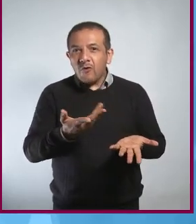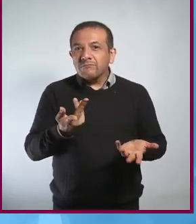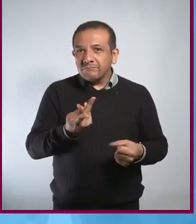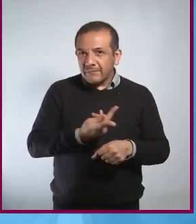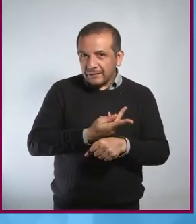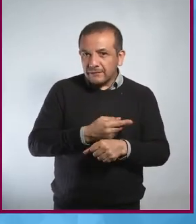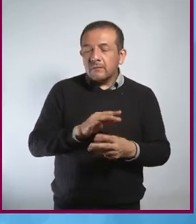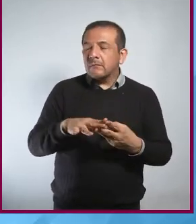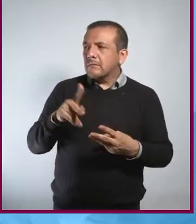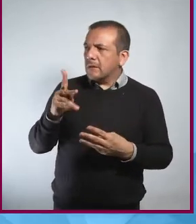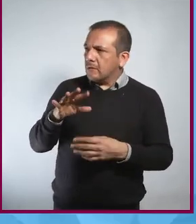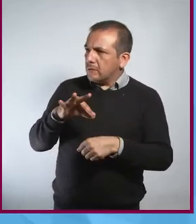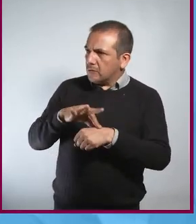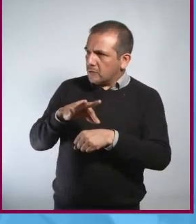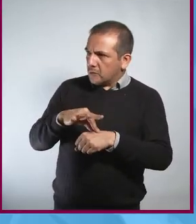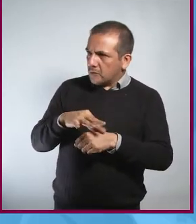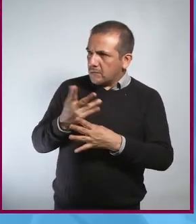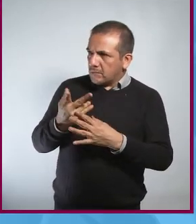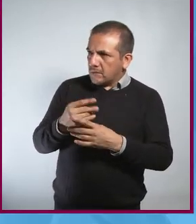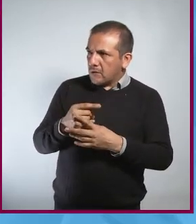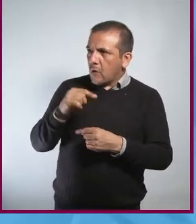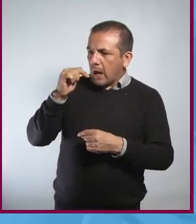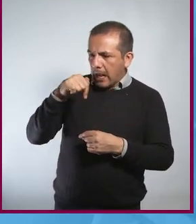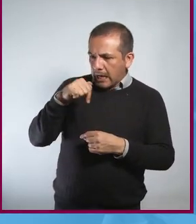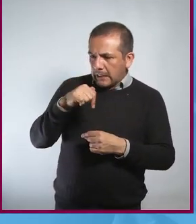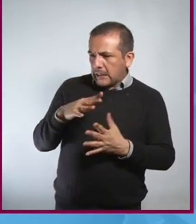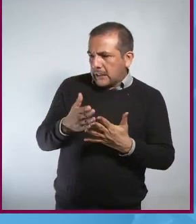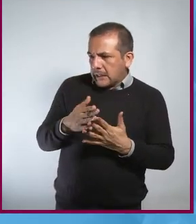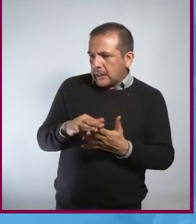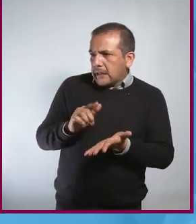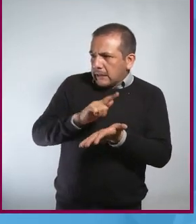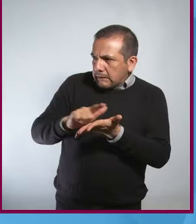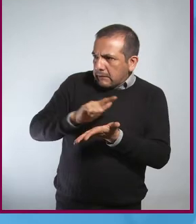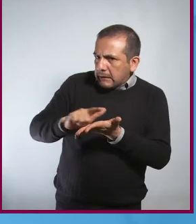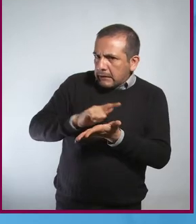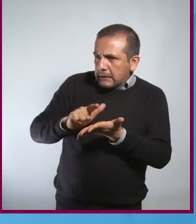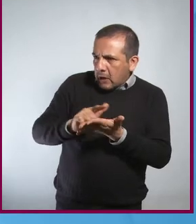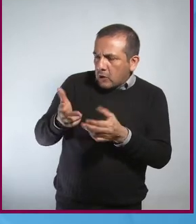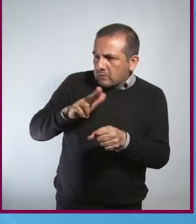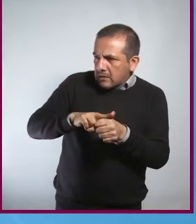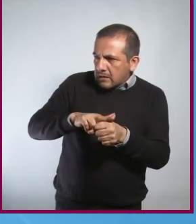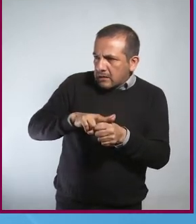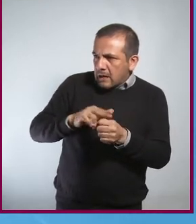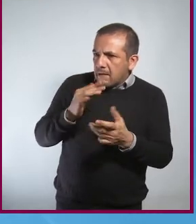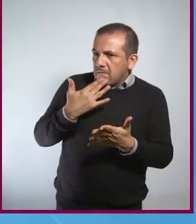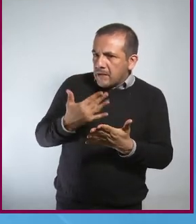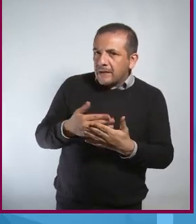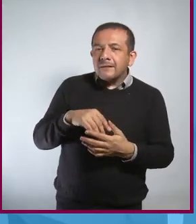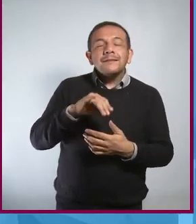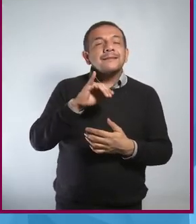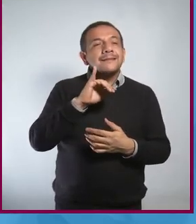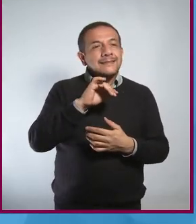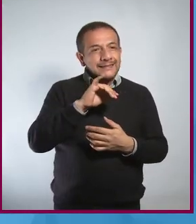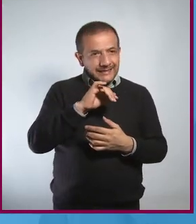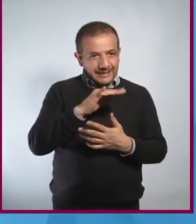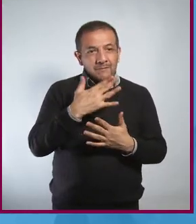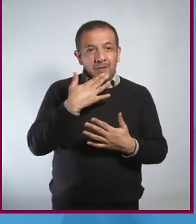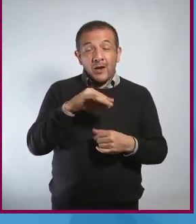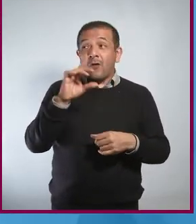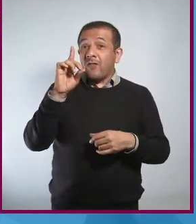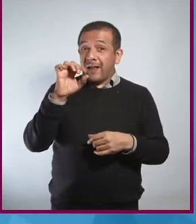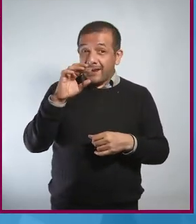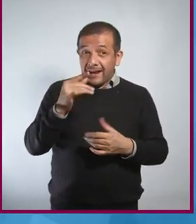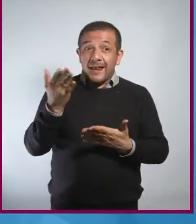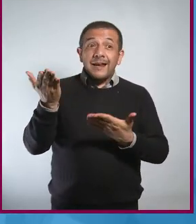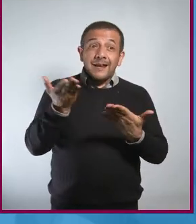bebidas. Pero doctor, acá desinfectan constantemente. Estoy en un hospital. Daniel volvió a la ciudad sin saber que